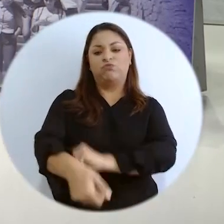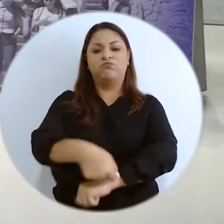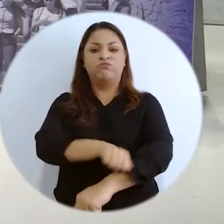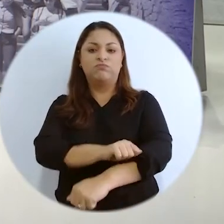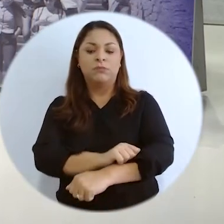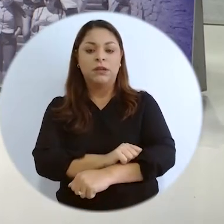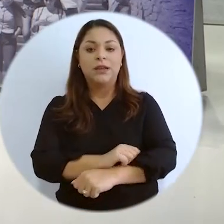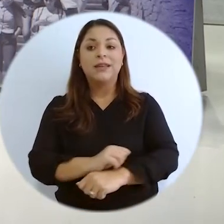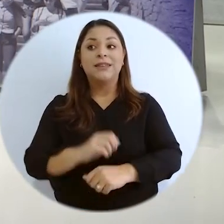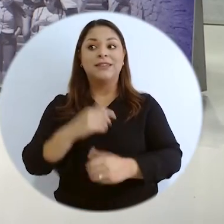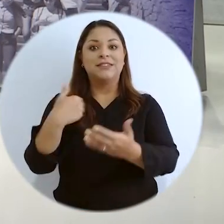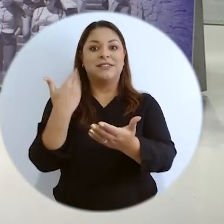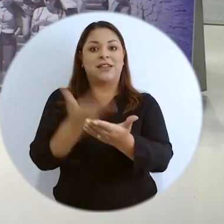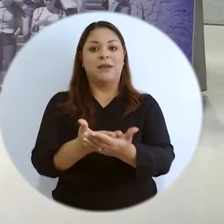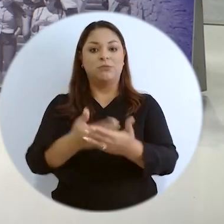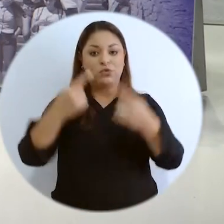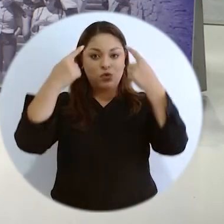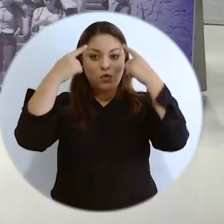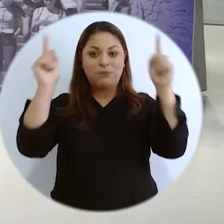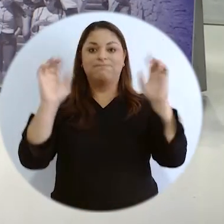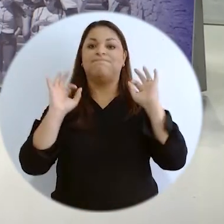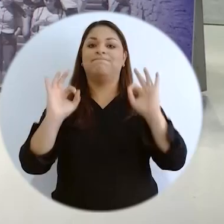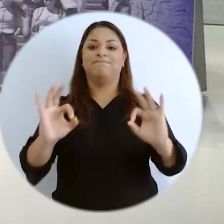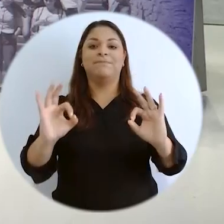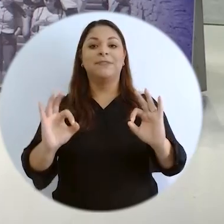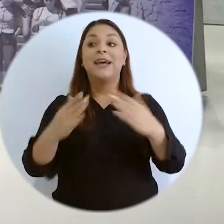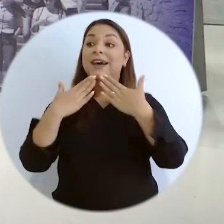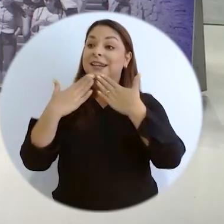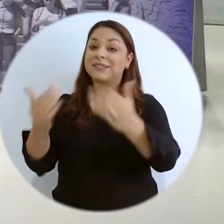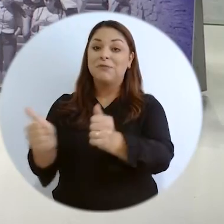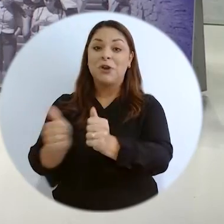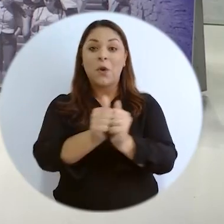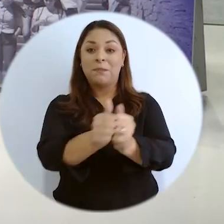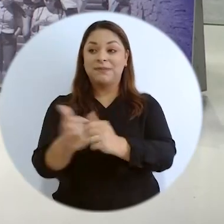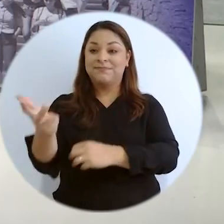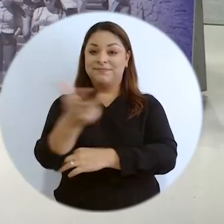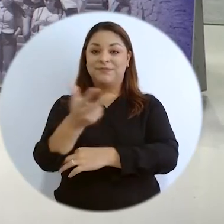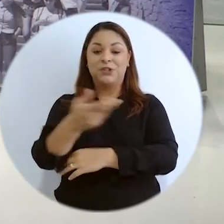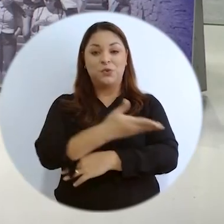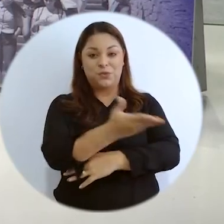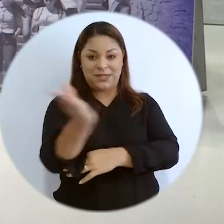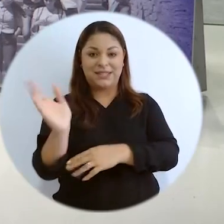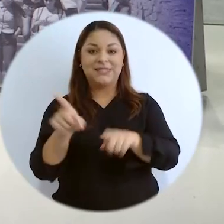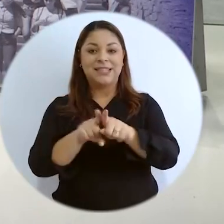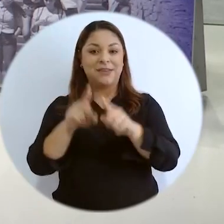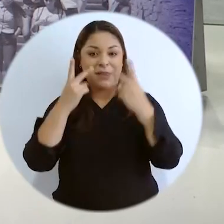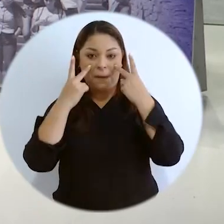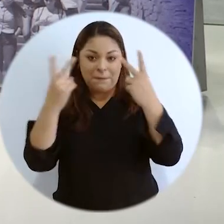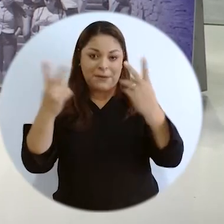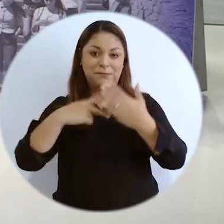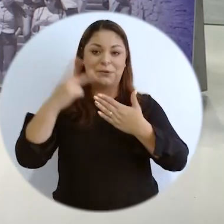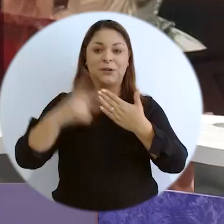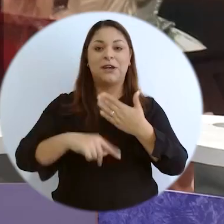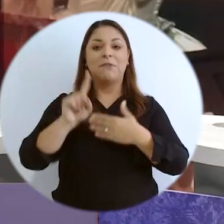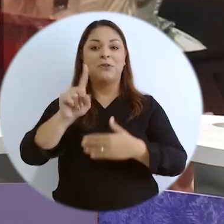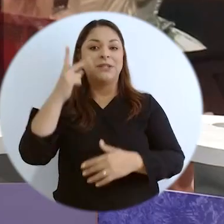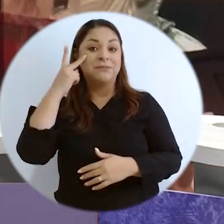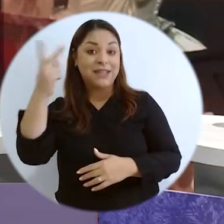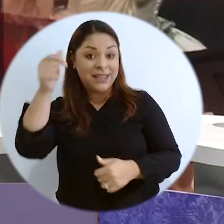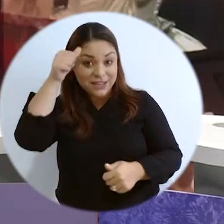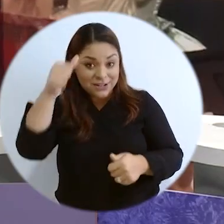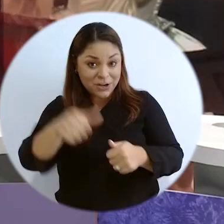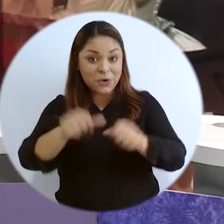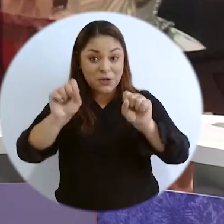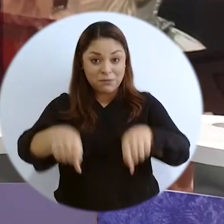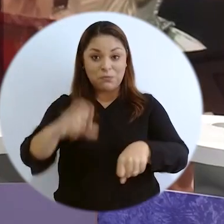las tuercas que tenga que socar y pues lleguemos a buen término. Muchas gracias por acompañarnos y a ustedes por estar con nosotros una vez más aquí en Una